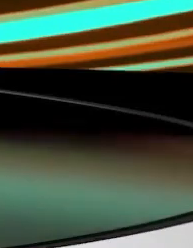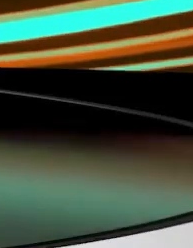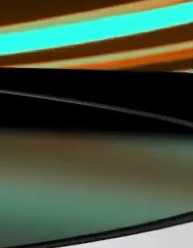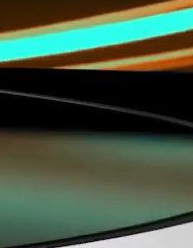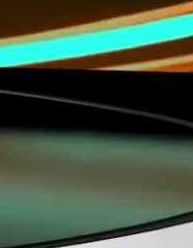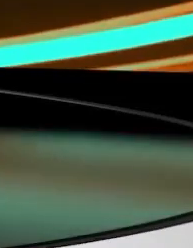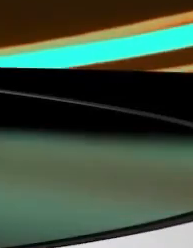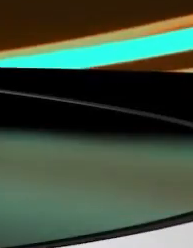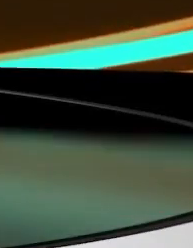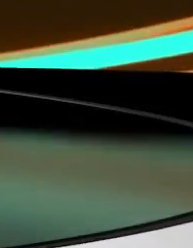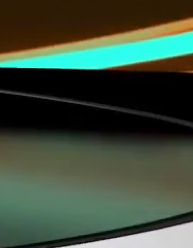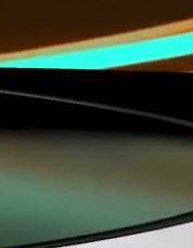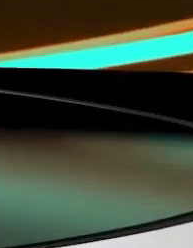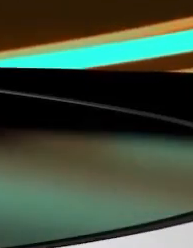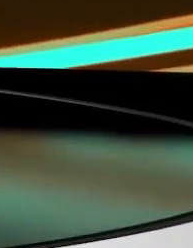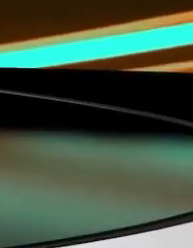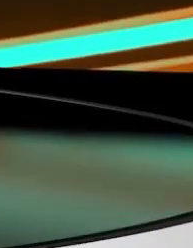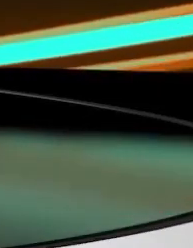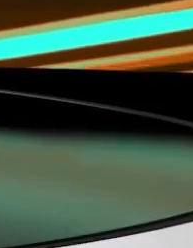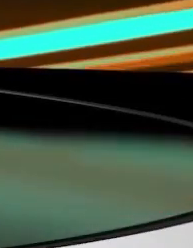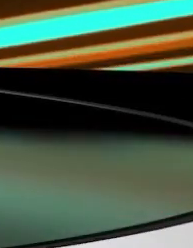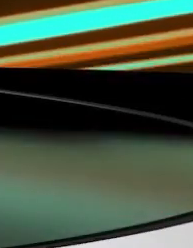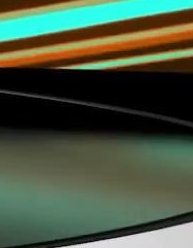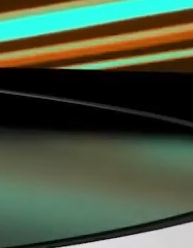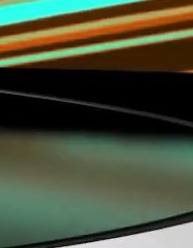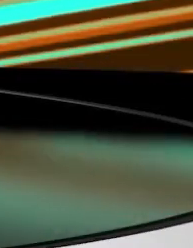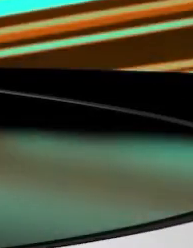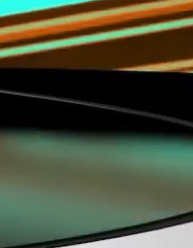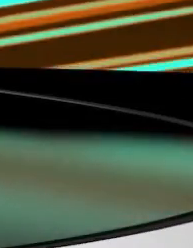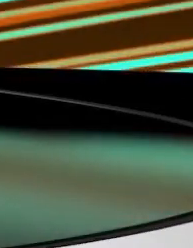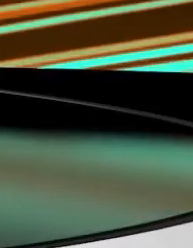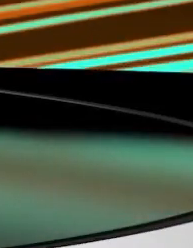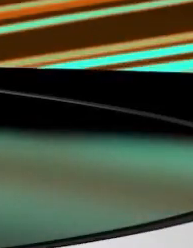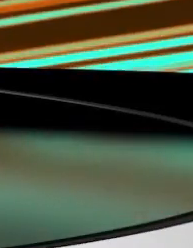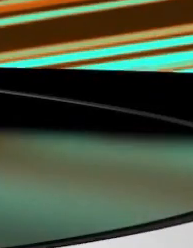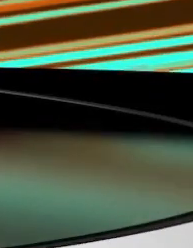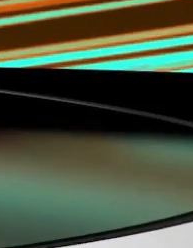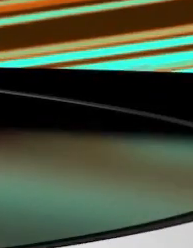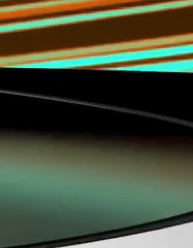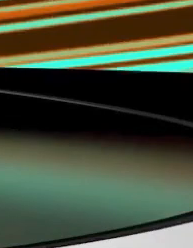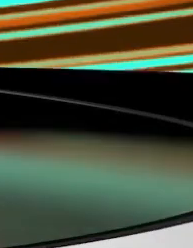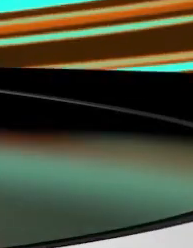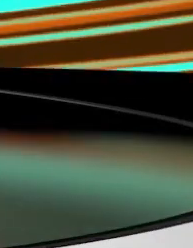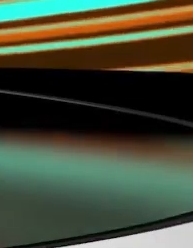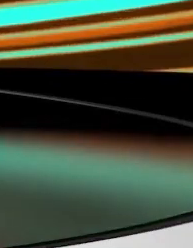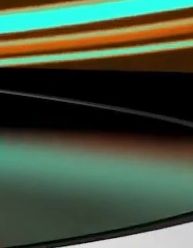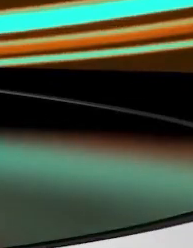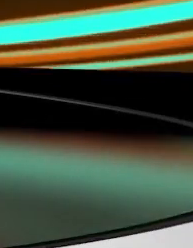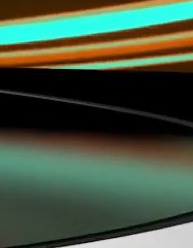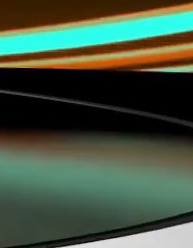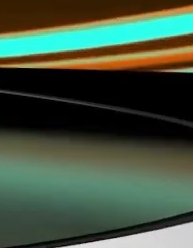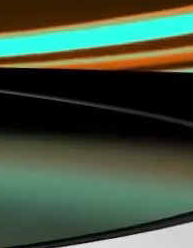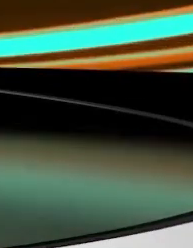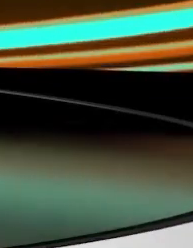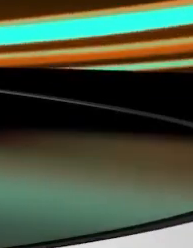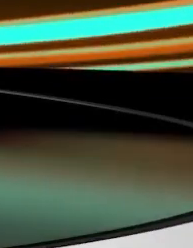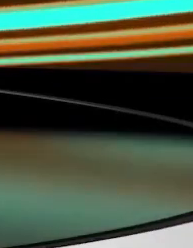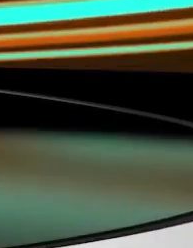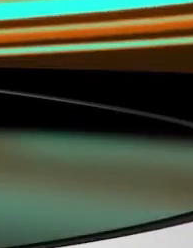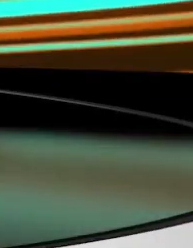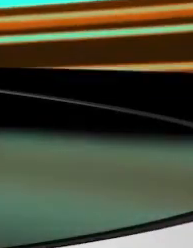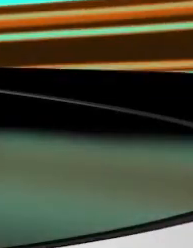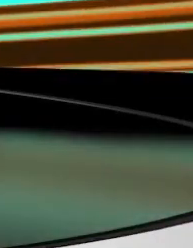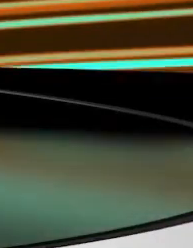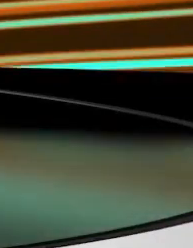su sexta edición ya. Escuchábamos a Alberto Crece y también a Octavio Aravena. Un gusto conversar con ustedes y por supuesto